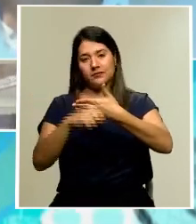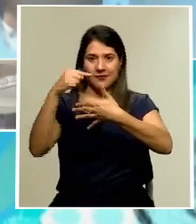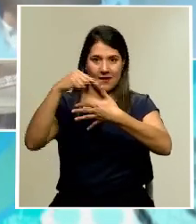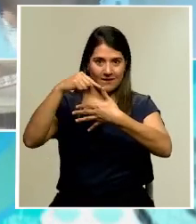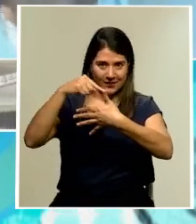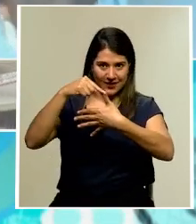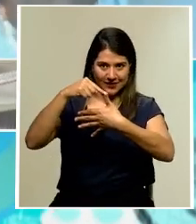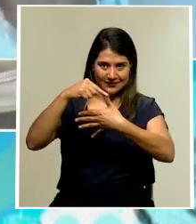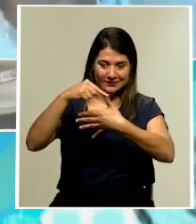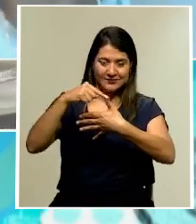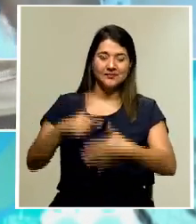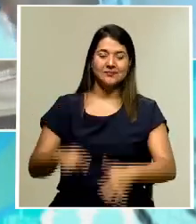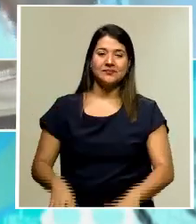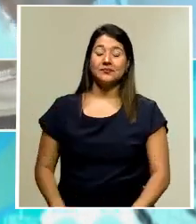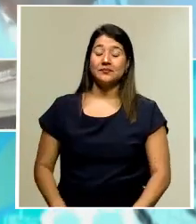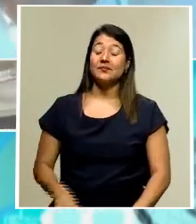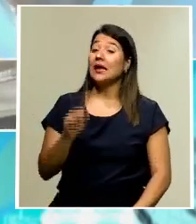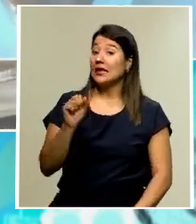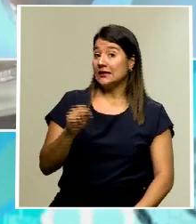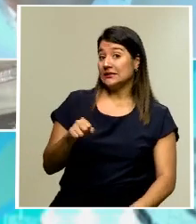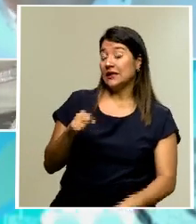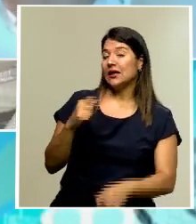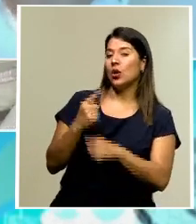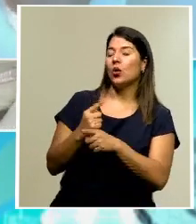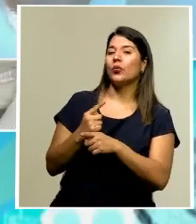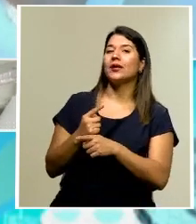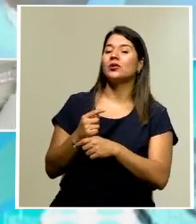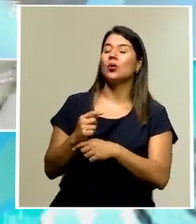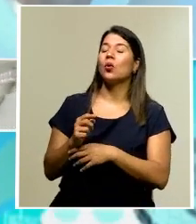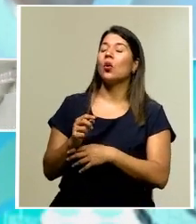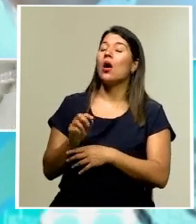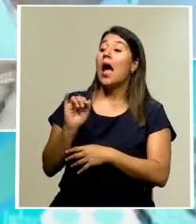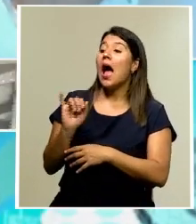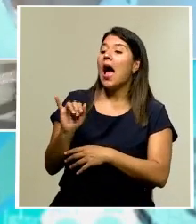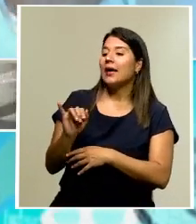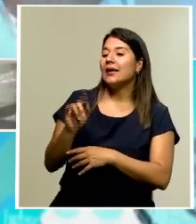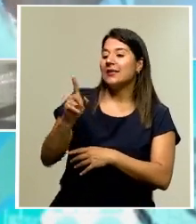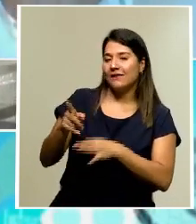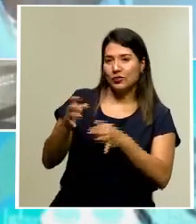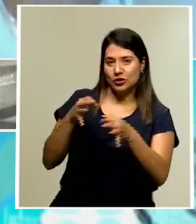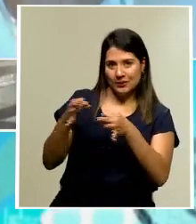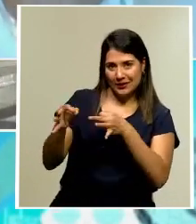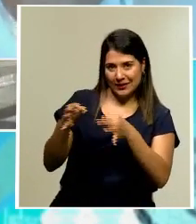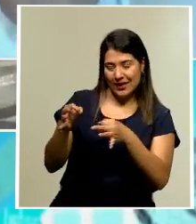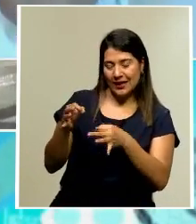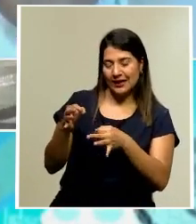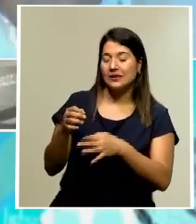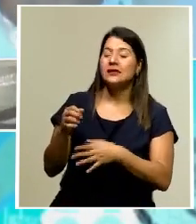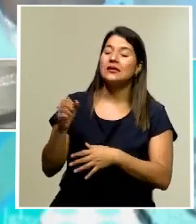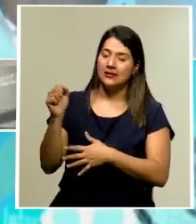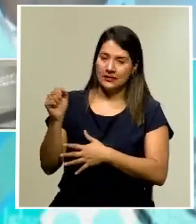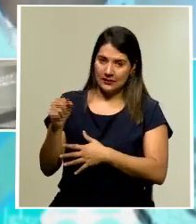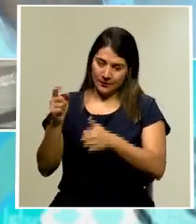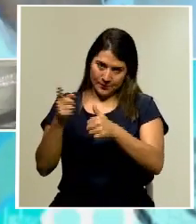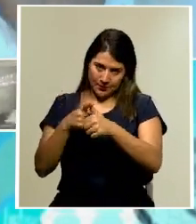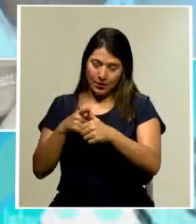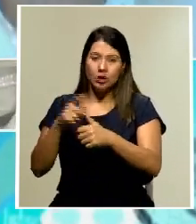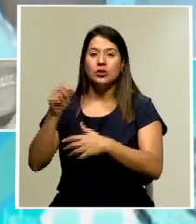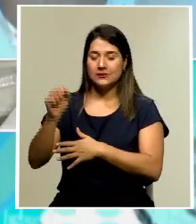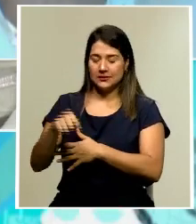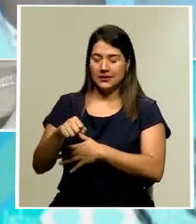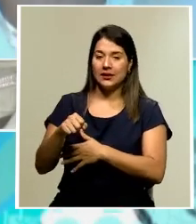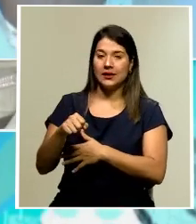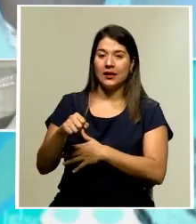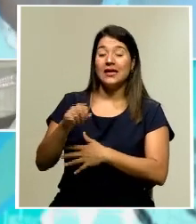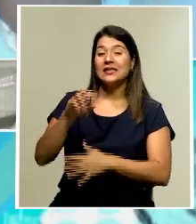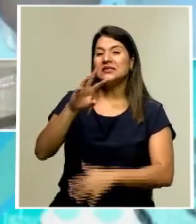le ganaban. Sí, aquí hay una precisión que hacer. La primera de ellas es que efectivamente se podría